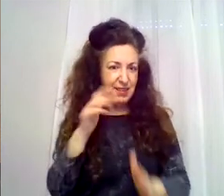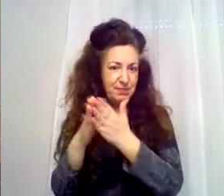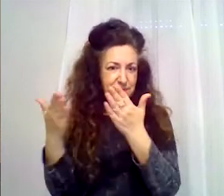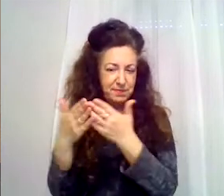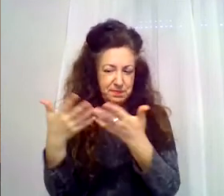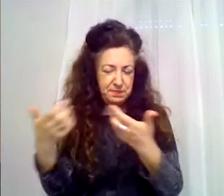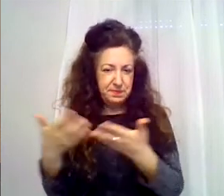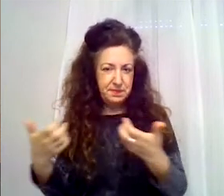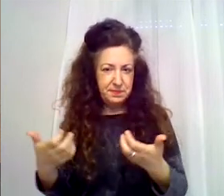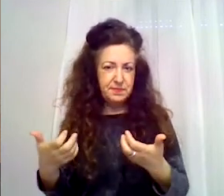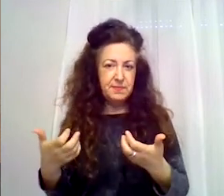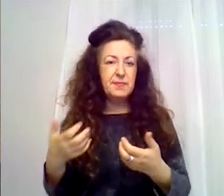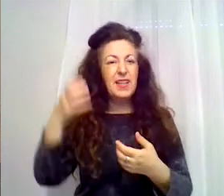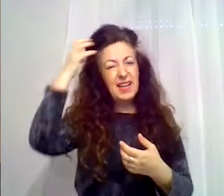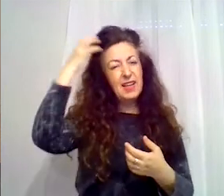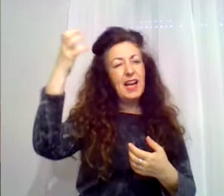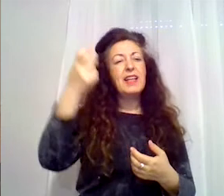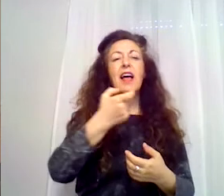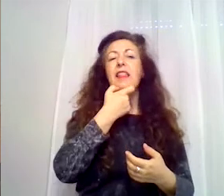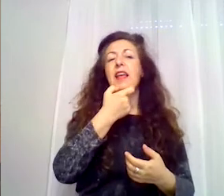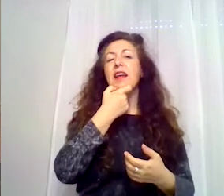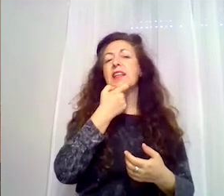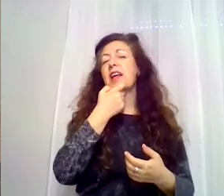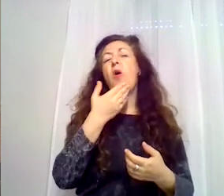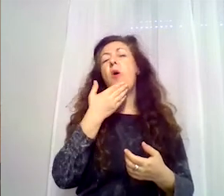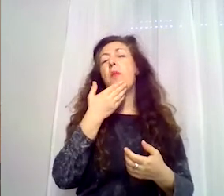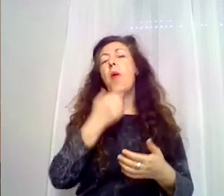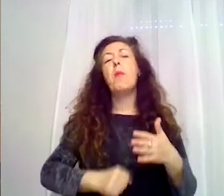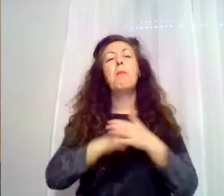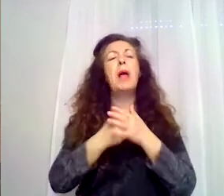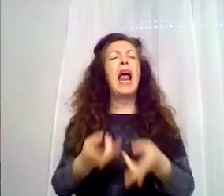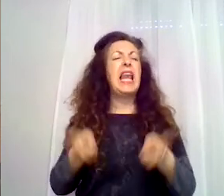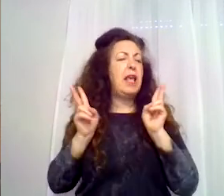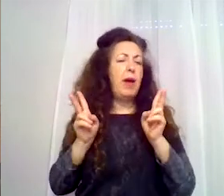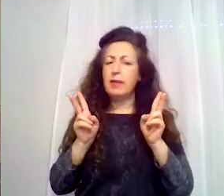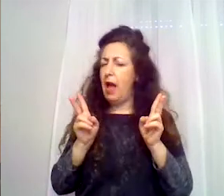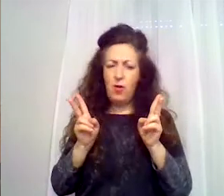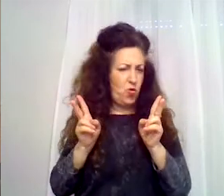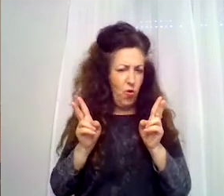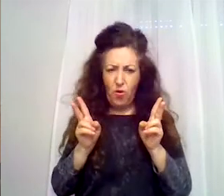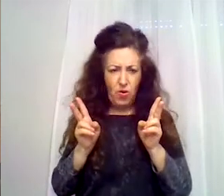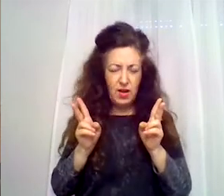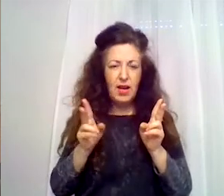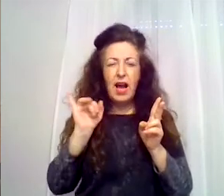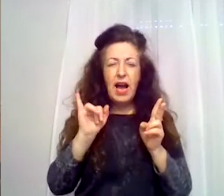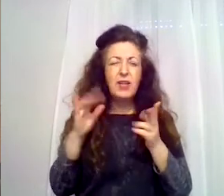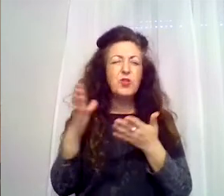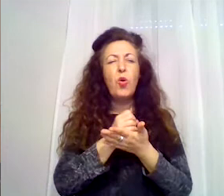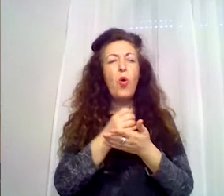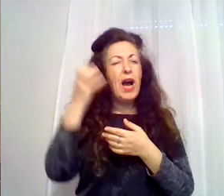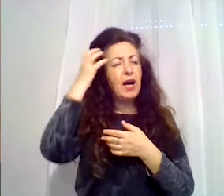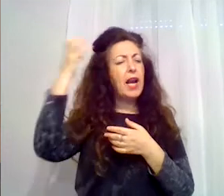que es de Elizabeth I de Inglaterra. Entonces, de esos elisabetianos, por ejemplo, de Thomas